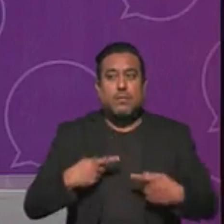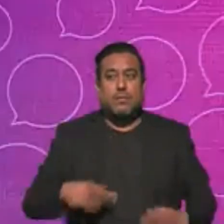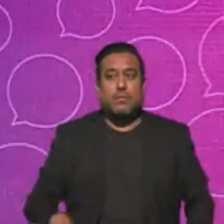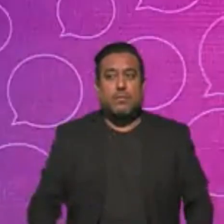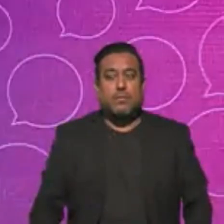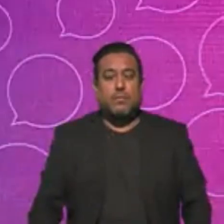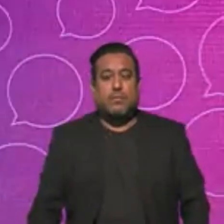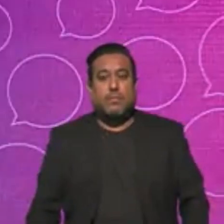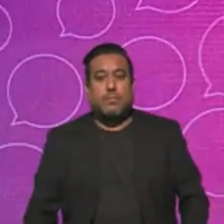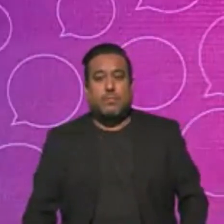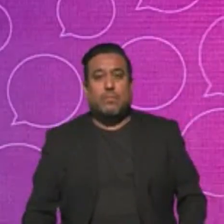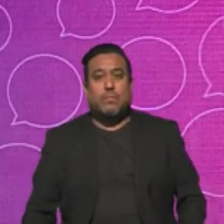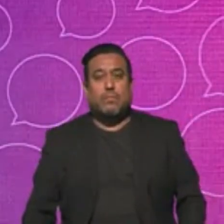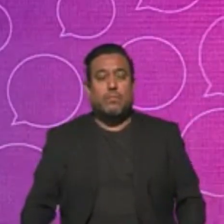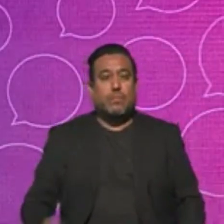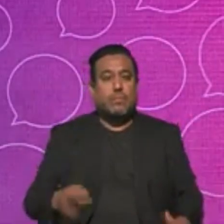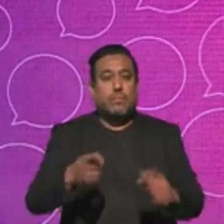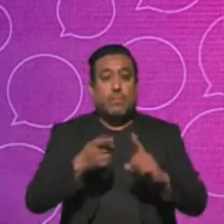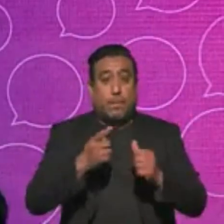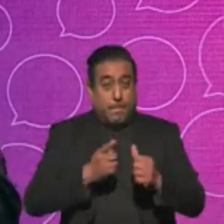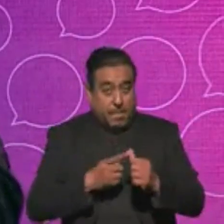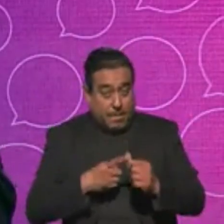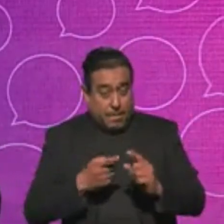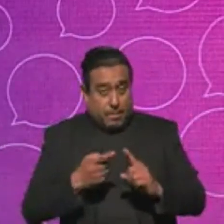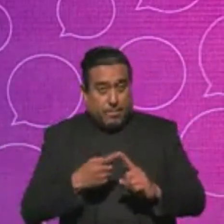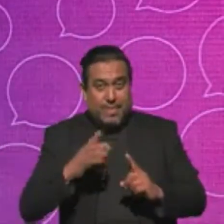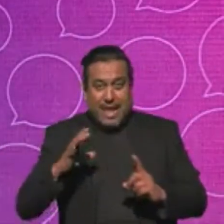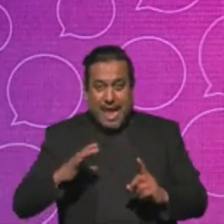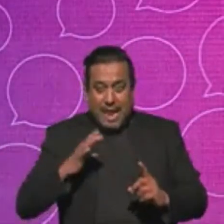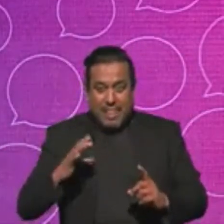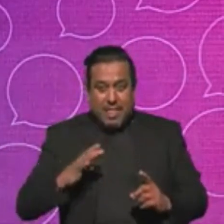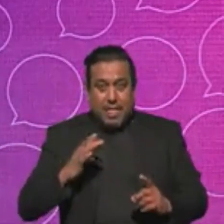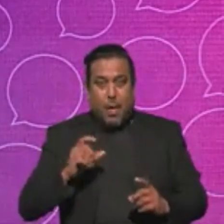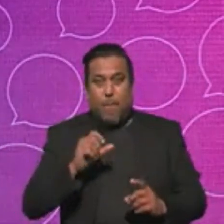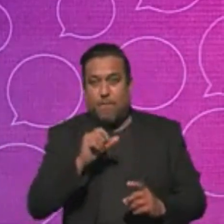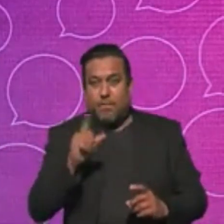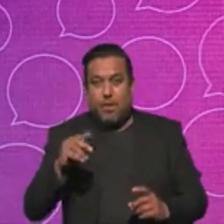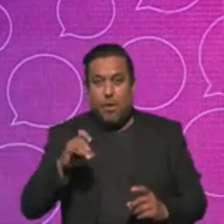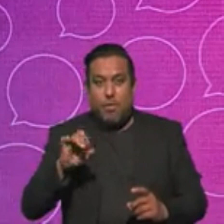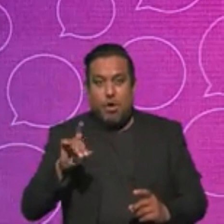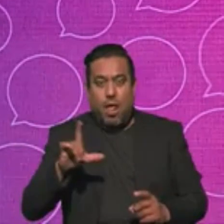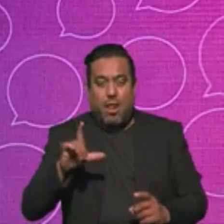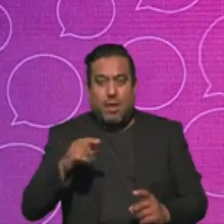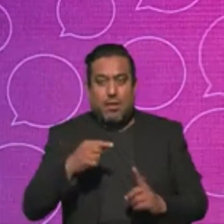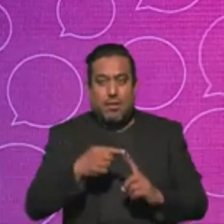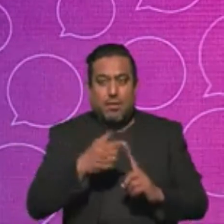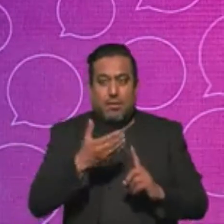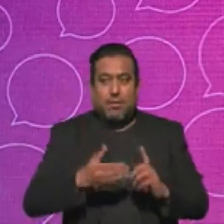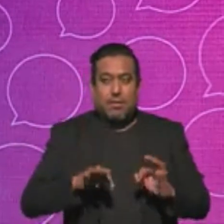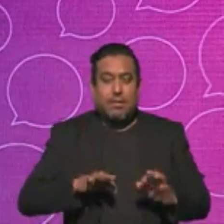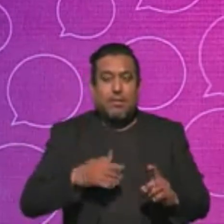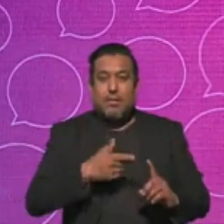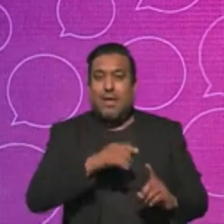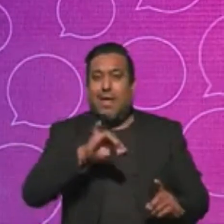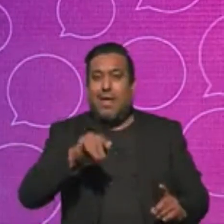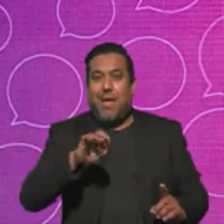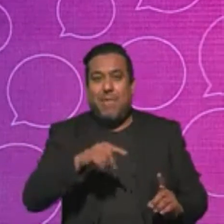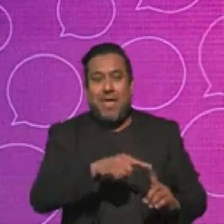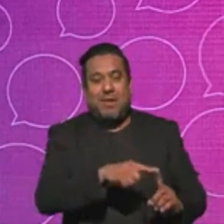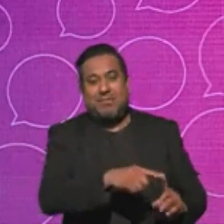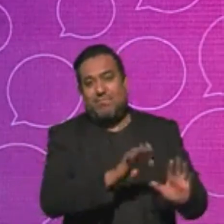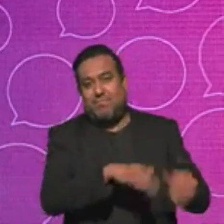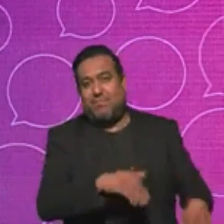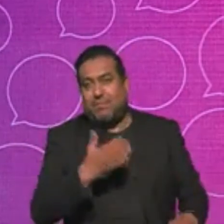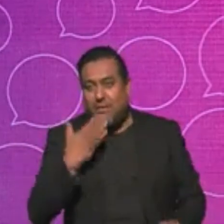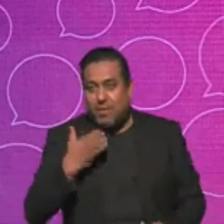medio primero tener un gobierno con la calidad política moral y profesional para desempeñarse Javier no la